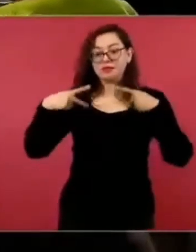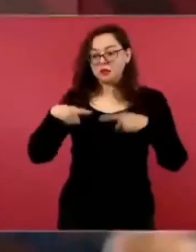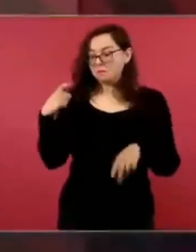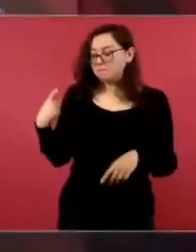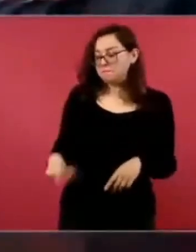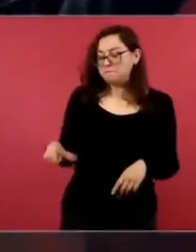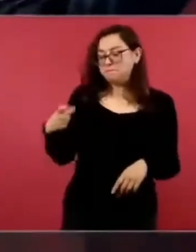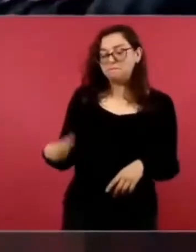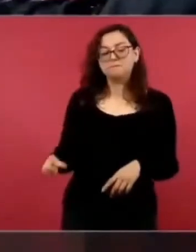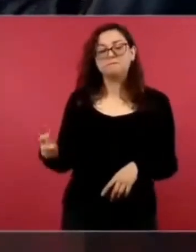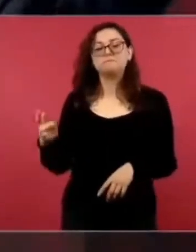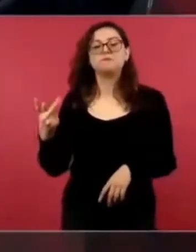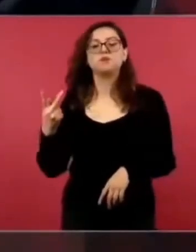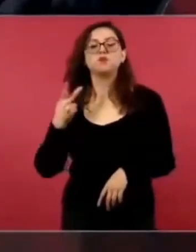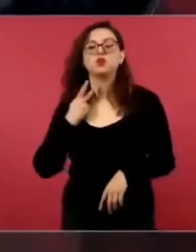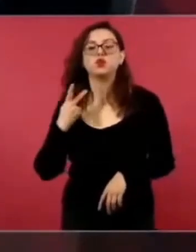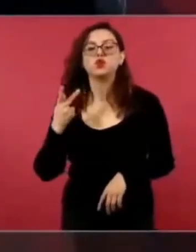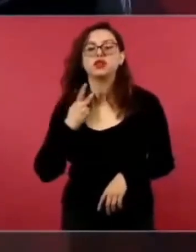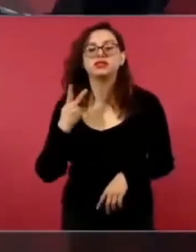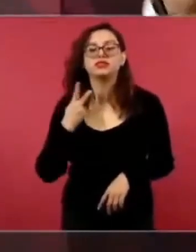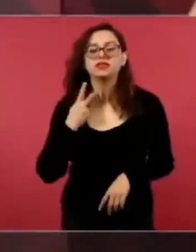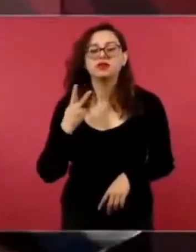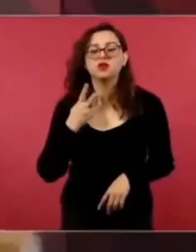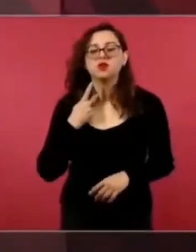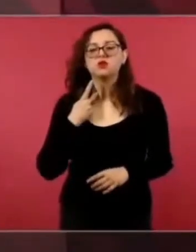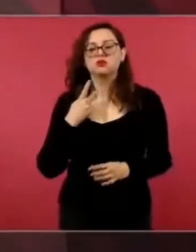Al amparo del poder público.